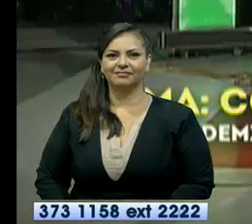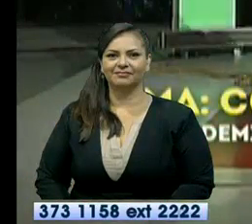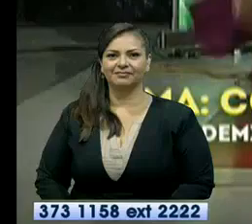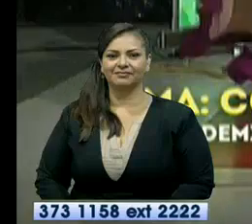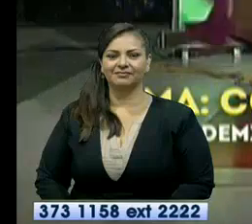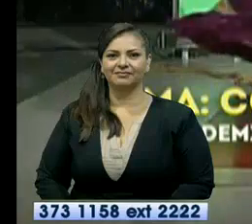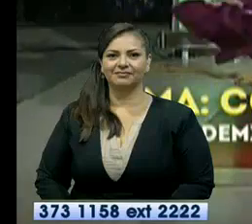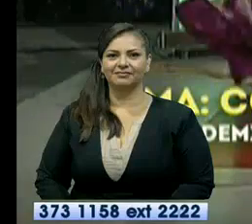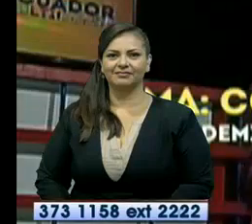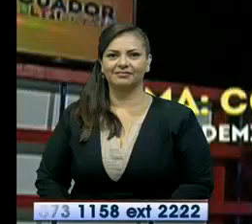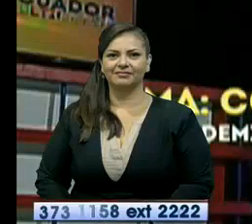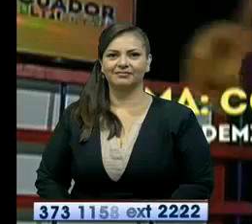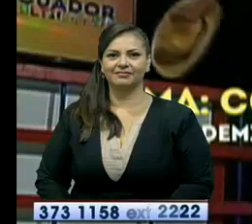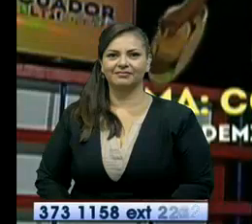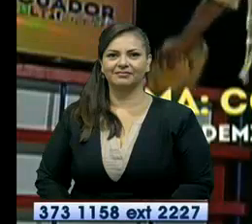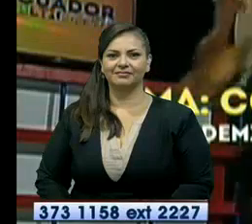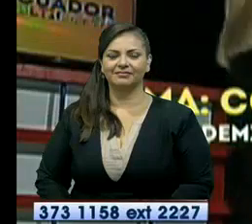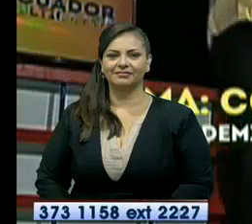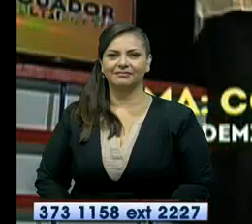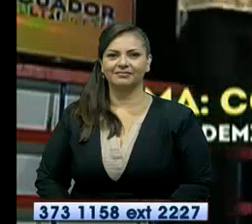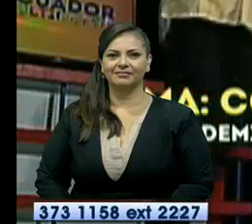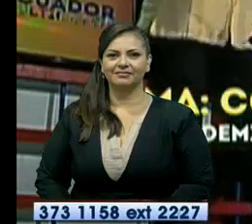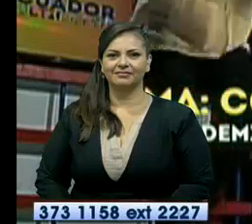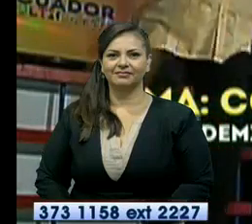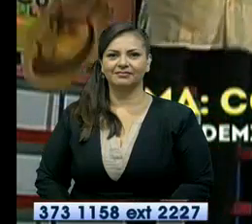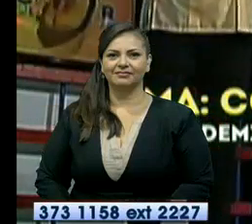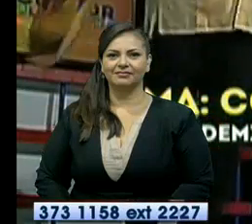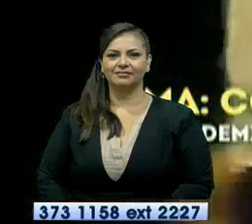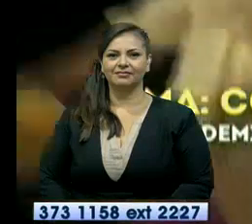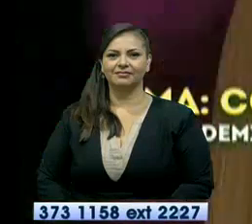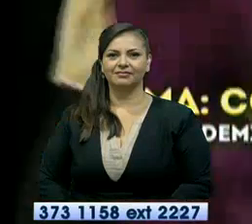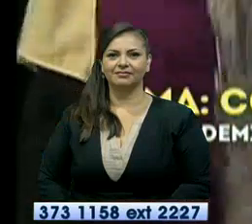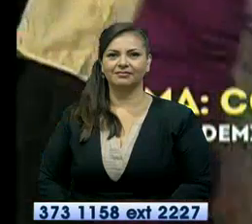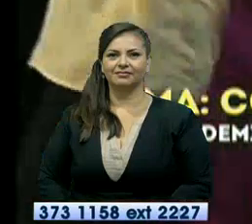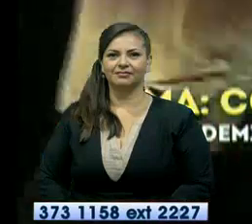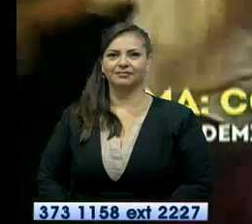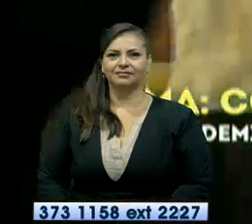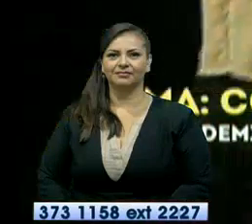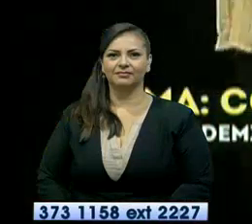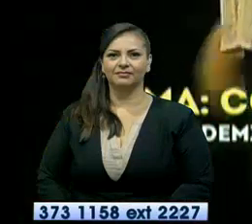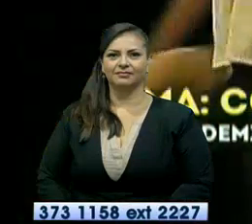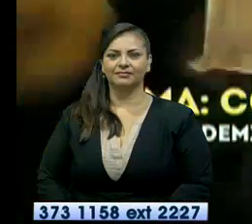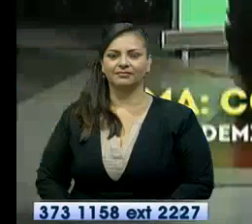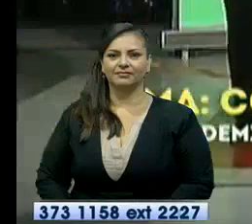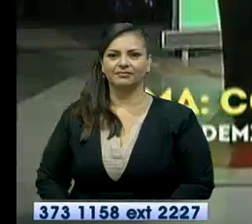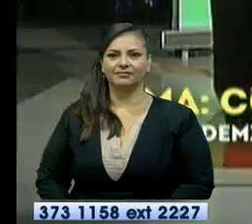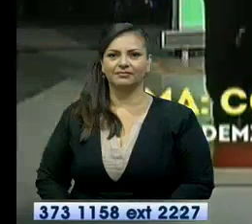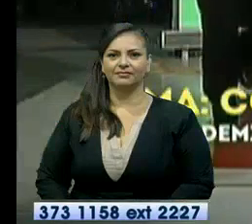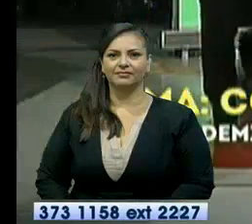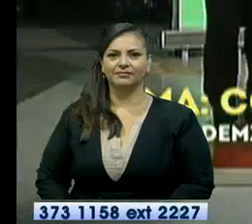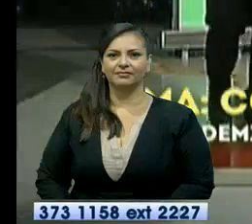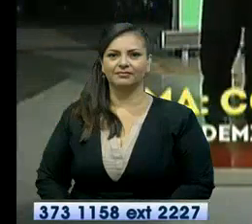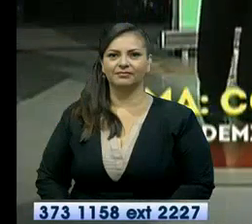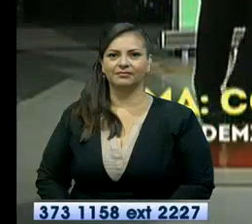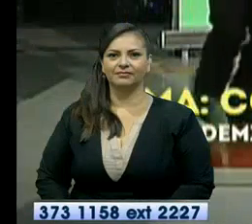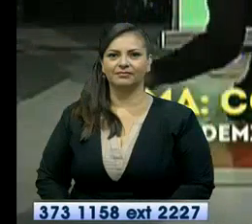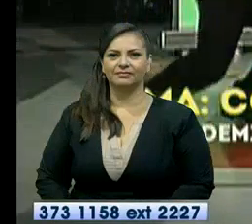tienes que pinchar las de color no mi parte